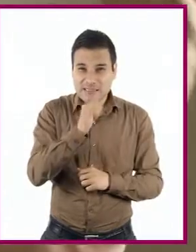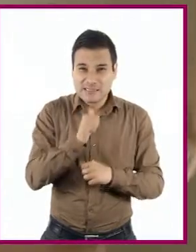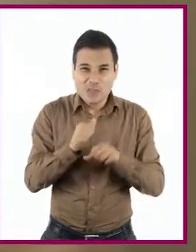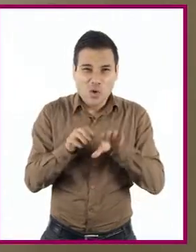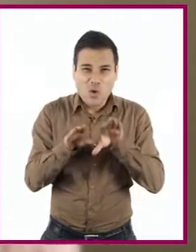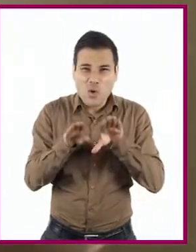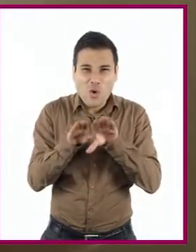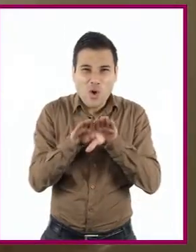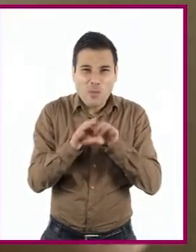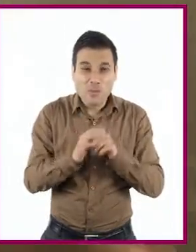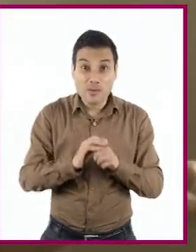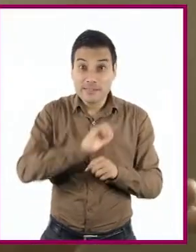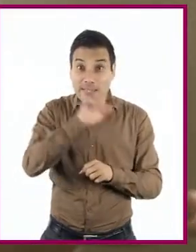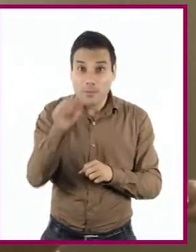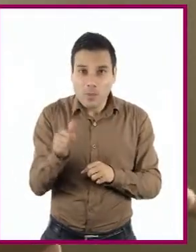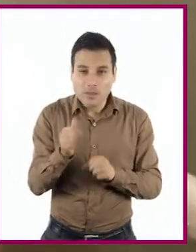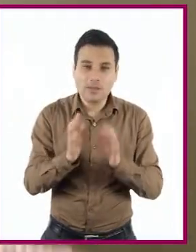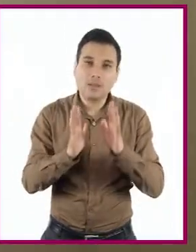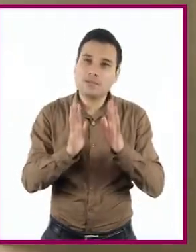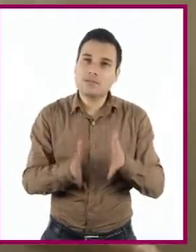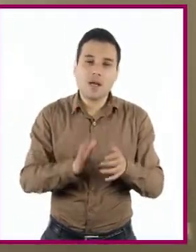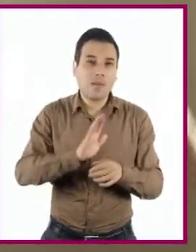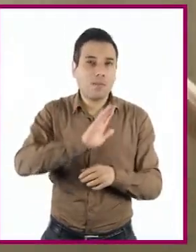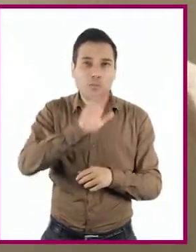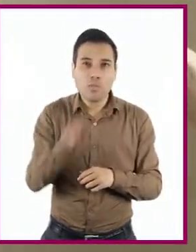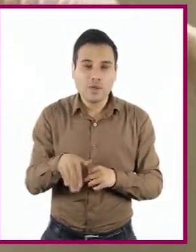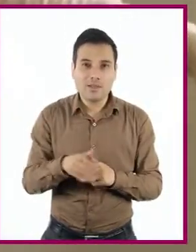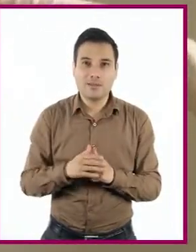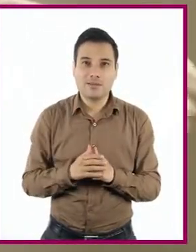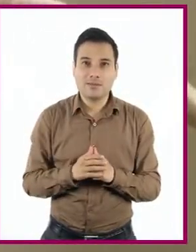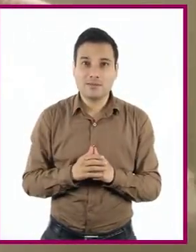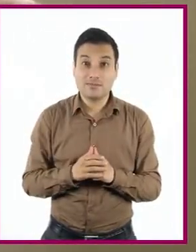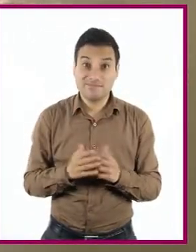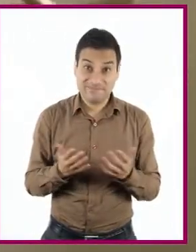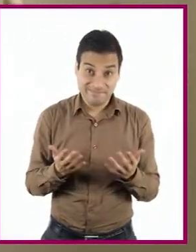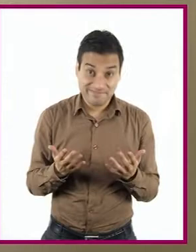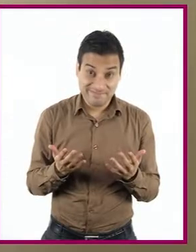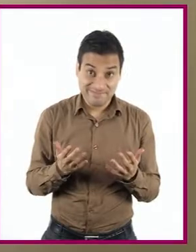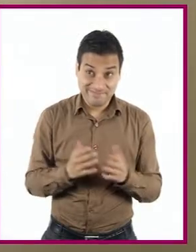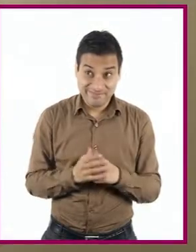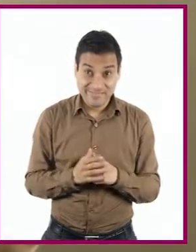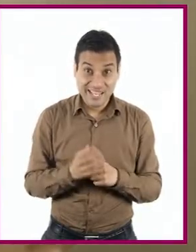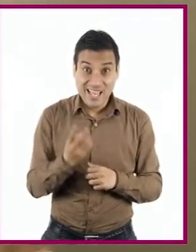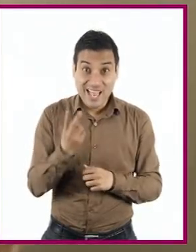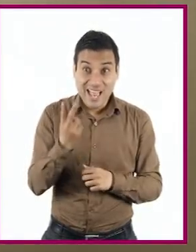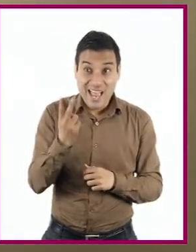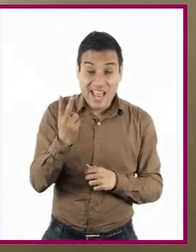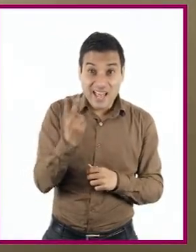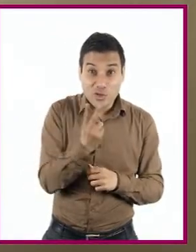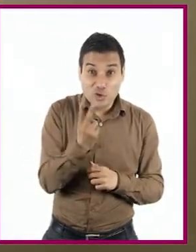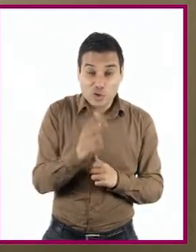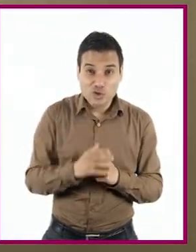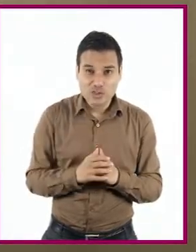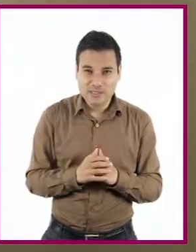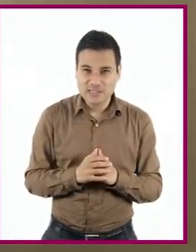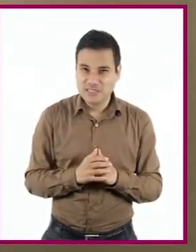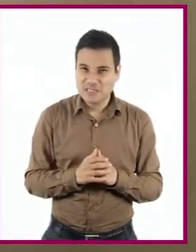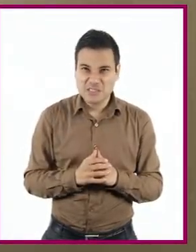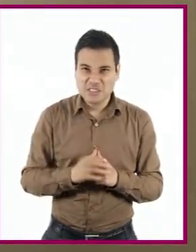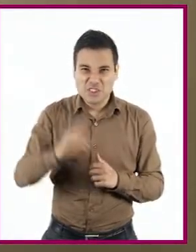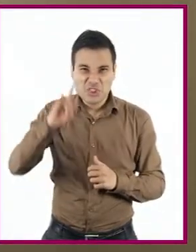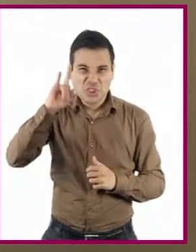faltó el aire y se murió. Y entonces aquella pareja tomó a aquel demonio ogro,